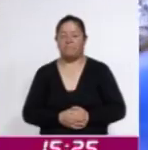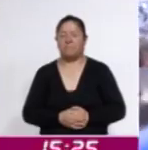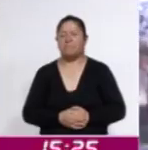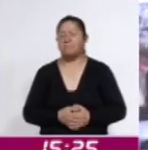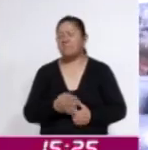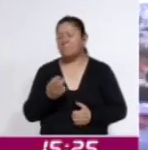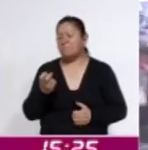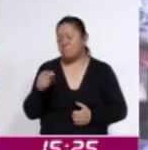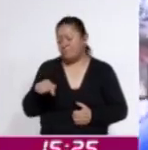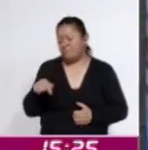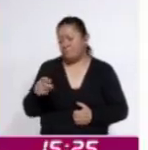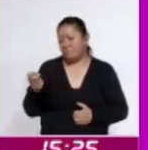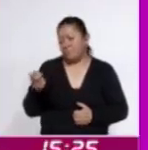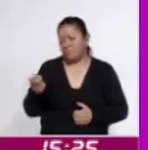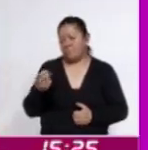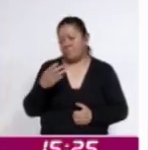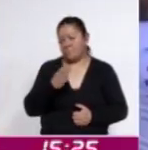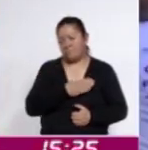bueno esto.